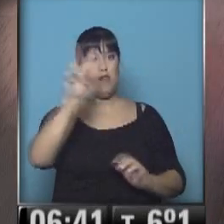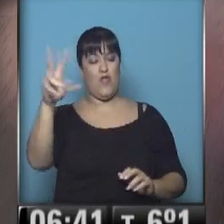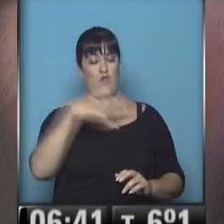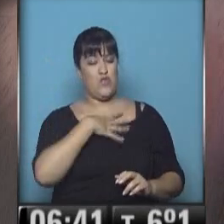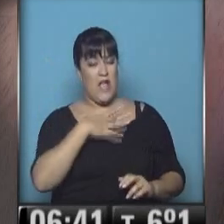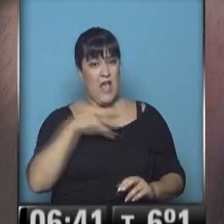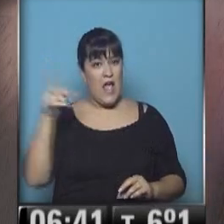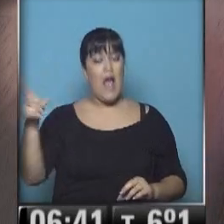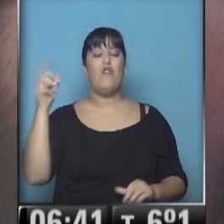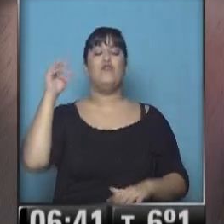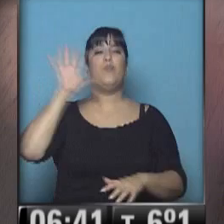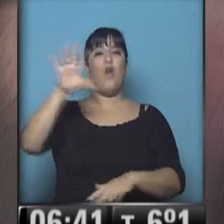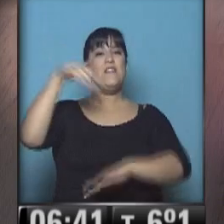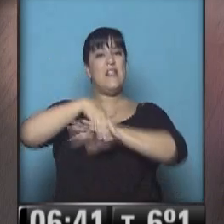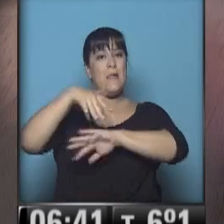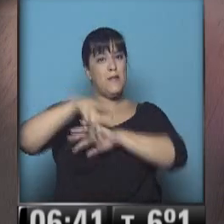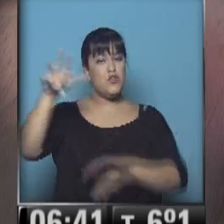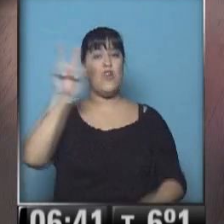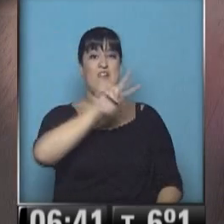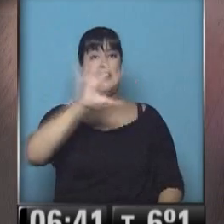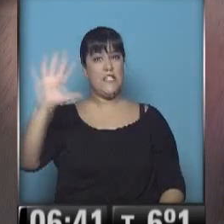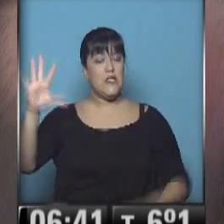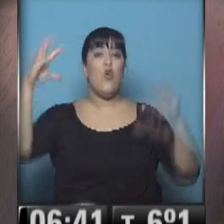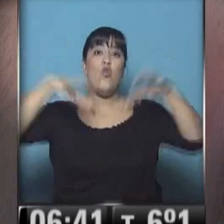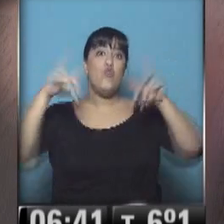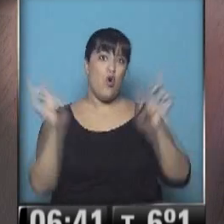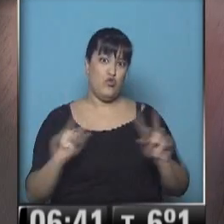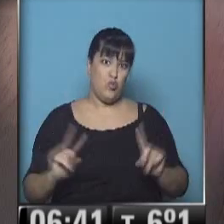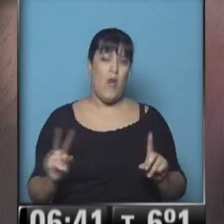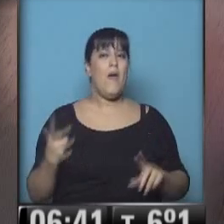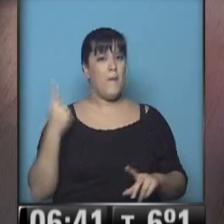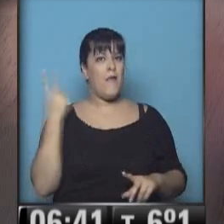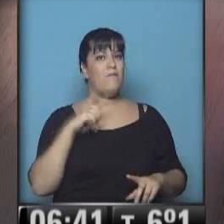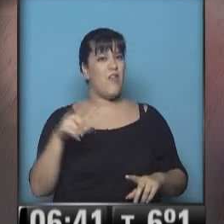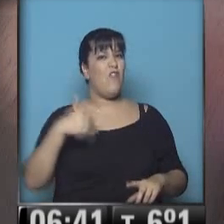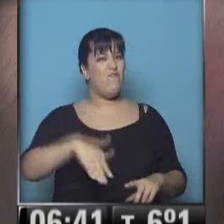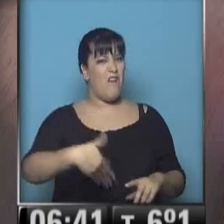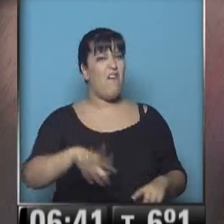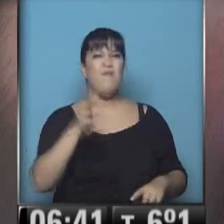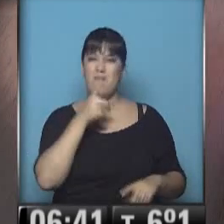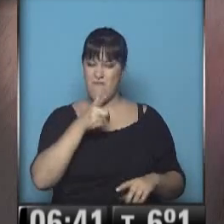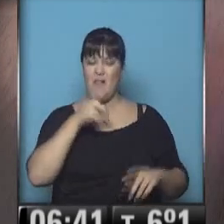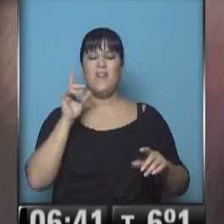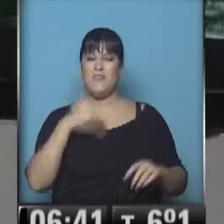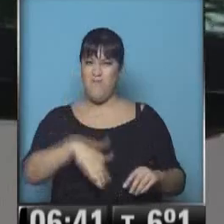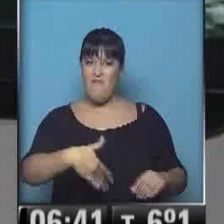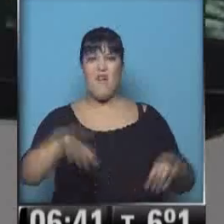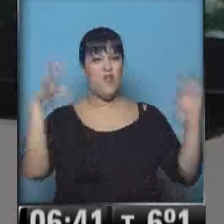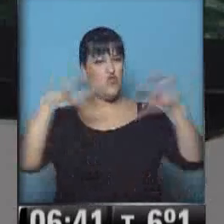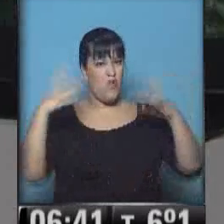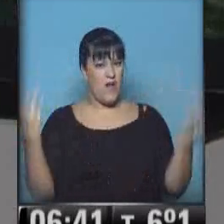de Misiones, 25. Bien, y no llueve nadie. Y no llueve. Pero está amenazante, mirá, nublado. Pero vos sabés,